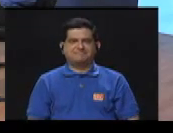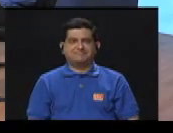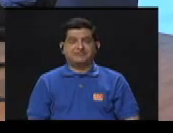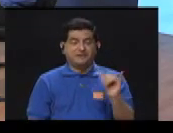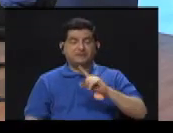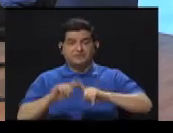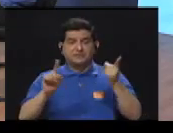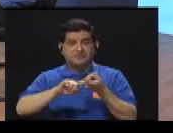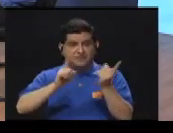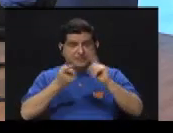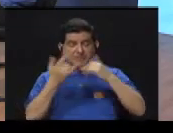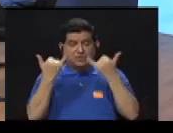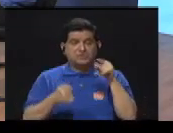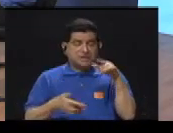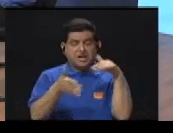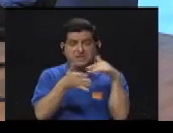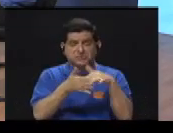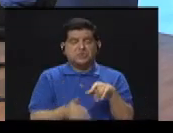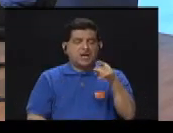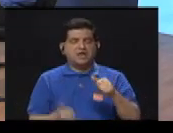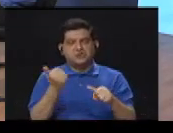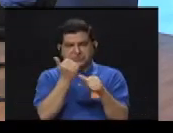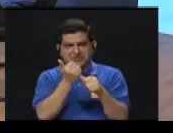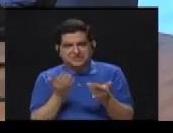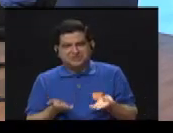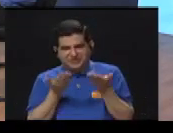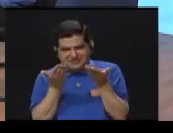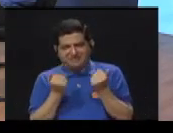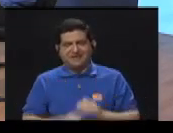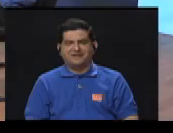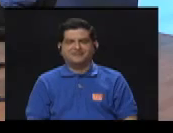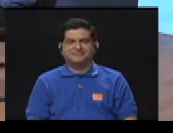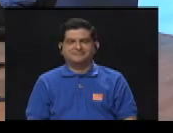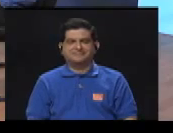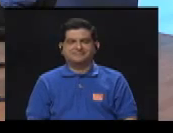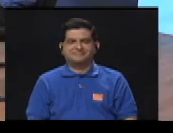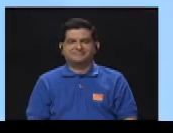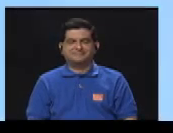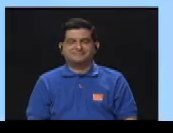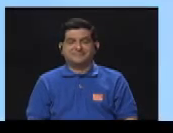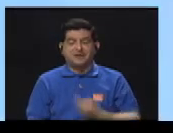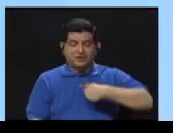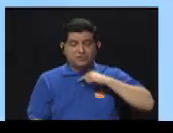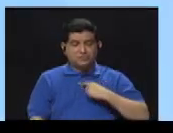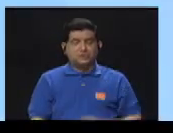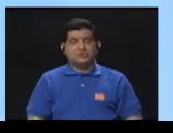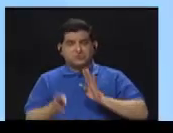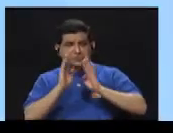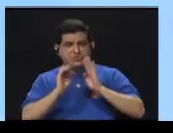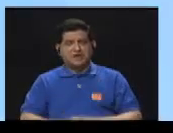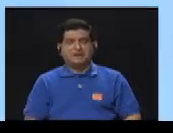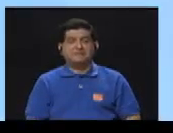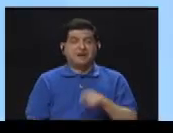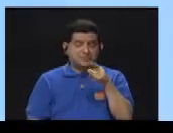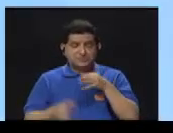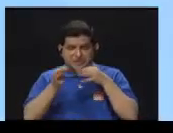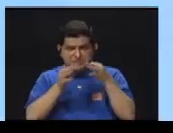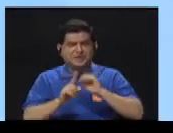vez, habían varios amigos que ya estaban allá estudiando y ellos me asesoraron un poco, así todo por chat hablamos y me